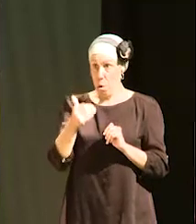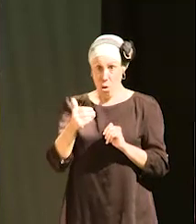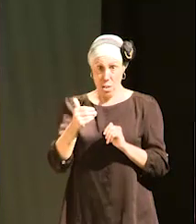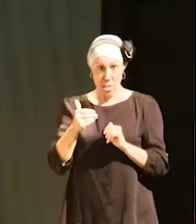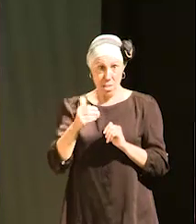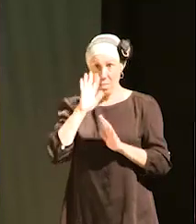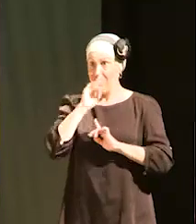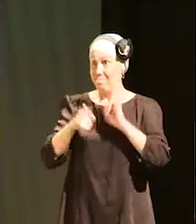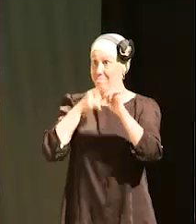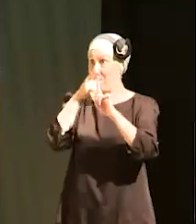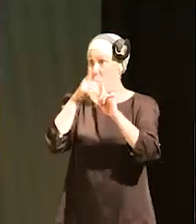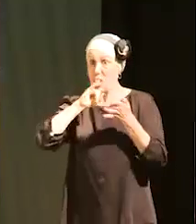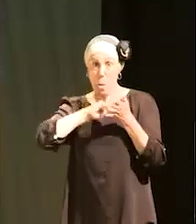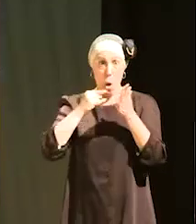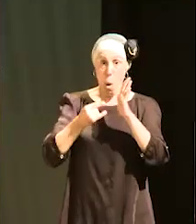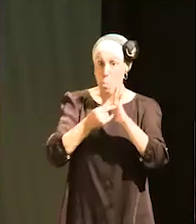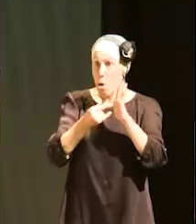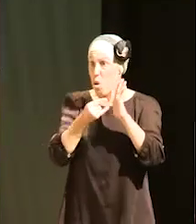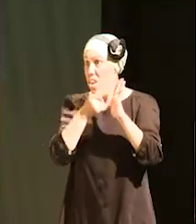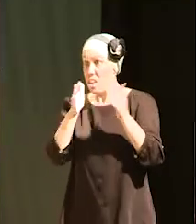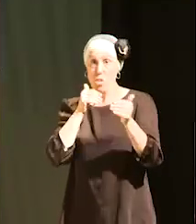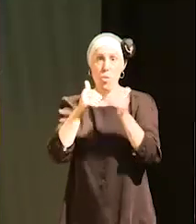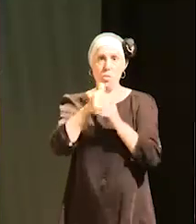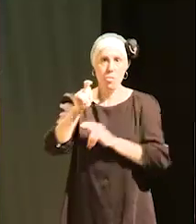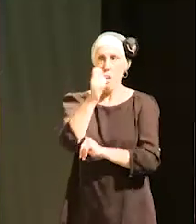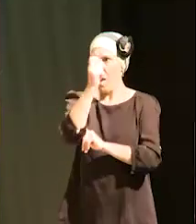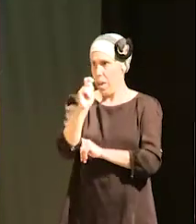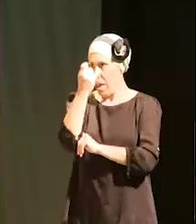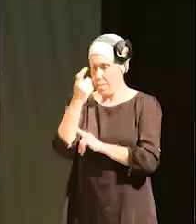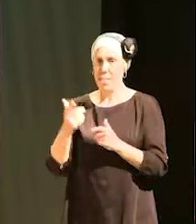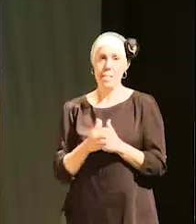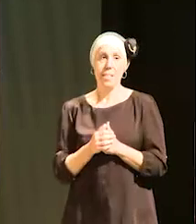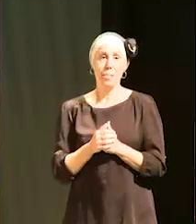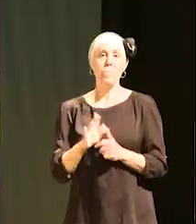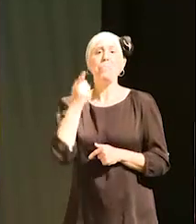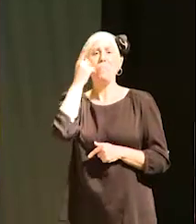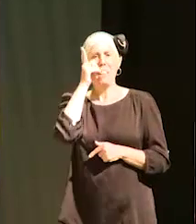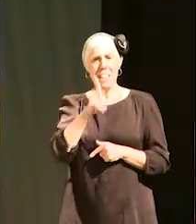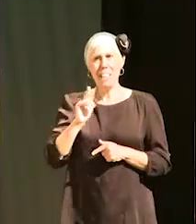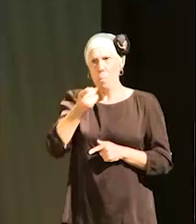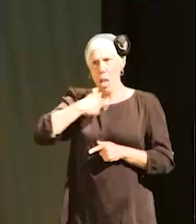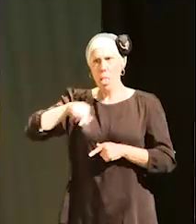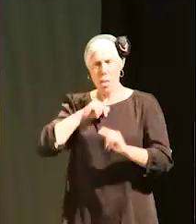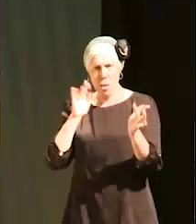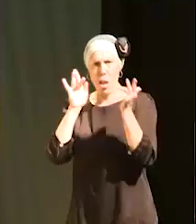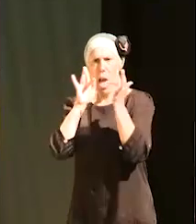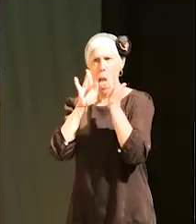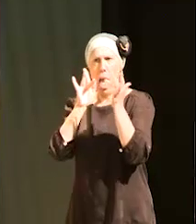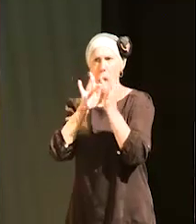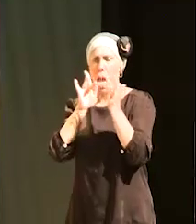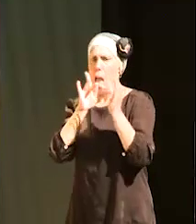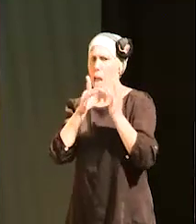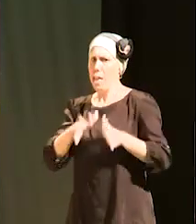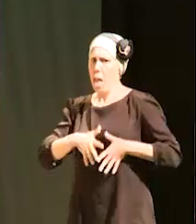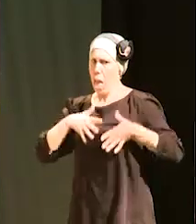posibles los proyectos y las historias y nos has tenido muy conectados con una emoción